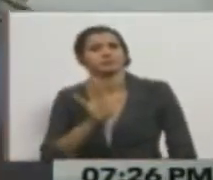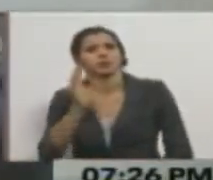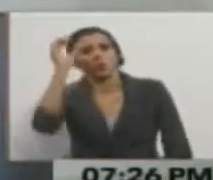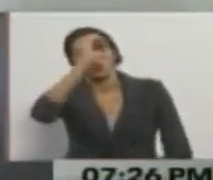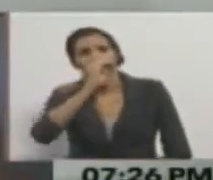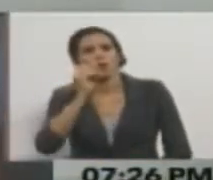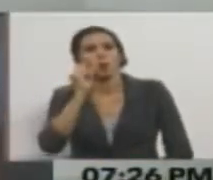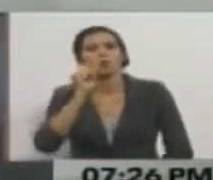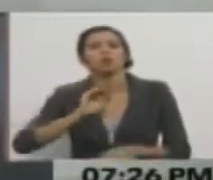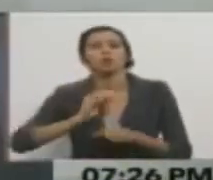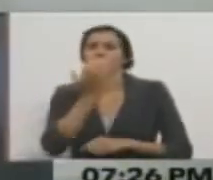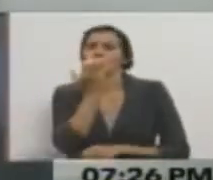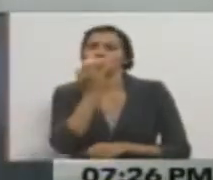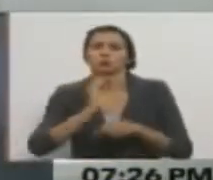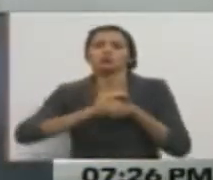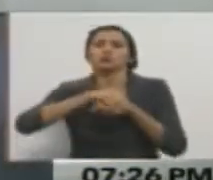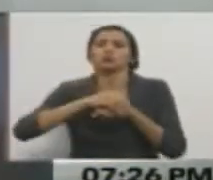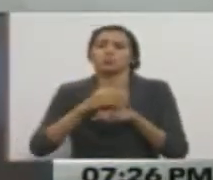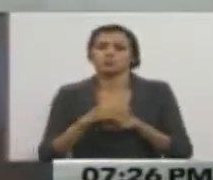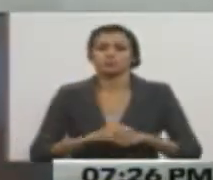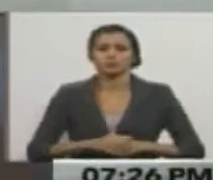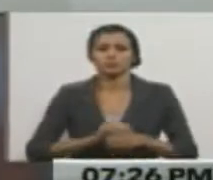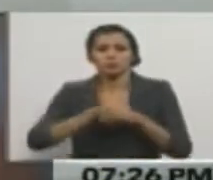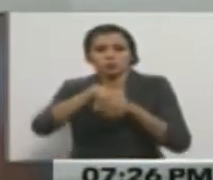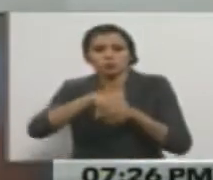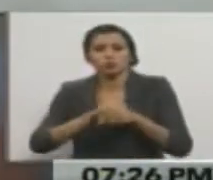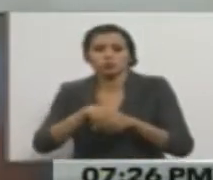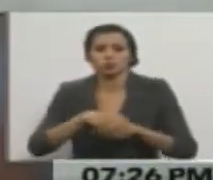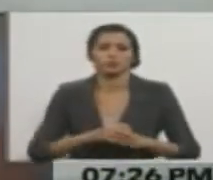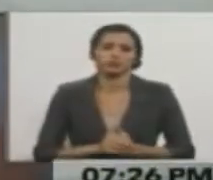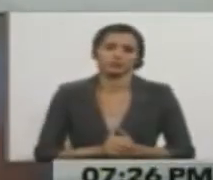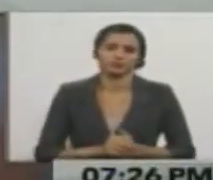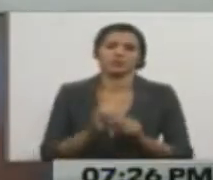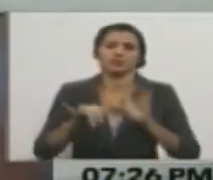alias Chugo Torrealba, reacciones